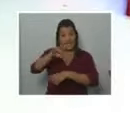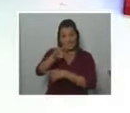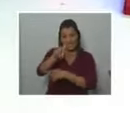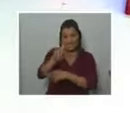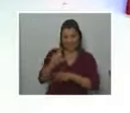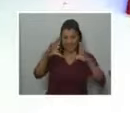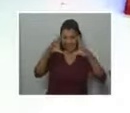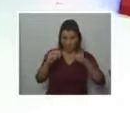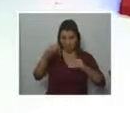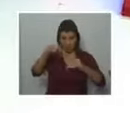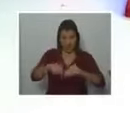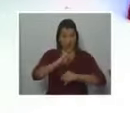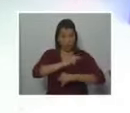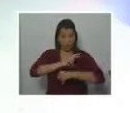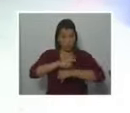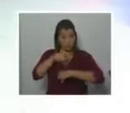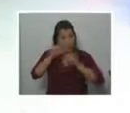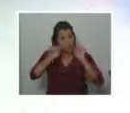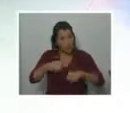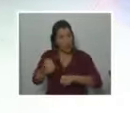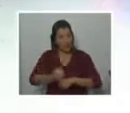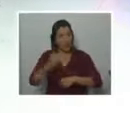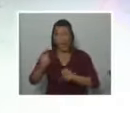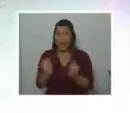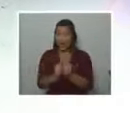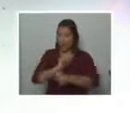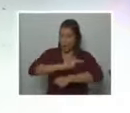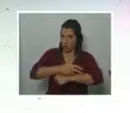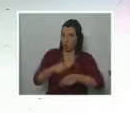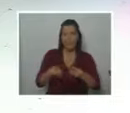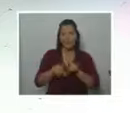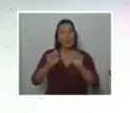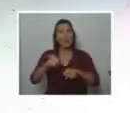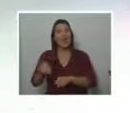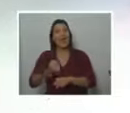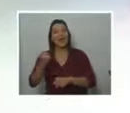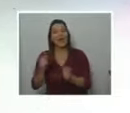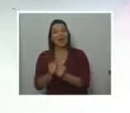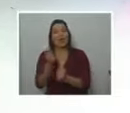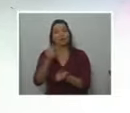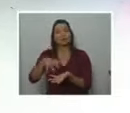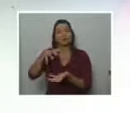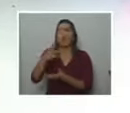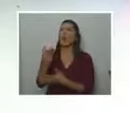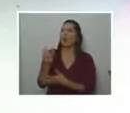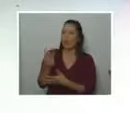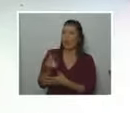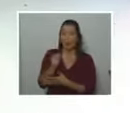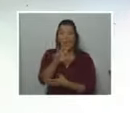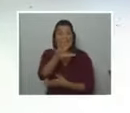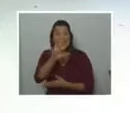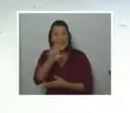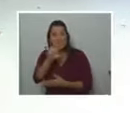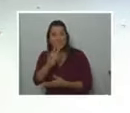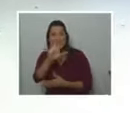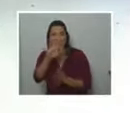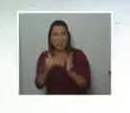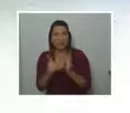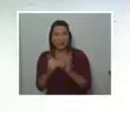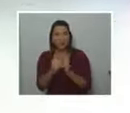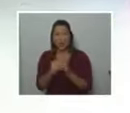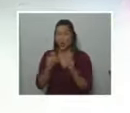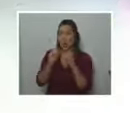Protección Social y no solamente usted puede ganar con el sorteo, puede ganar también con el acumulado, y es que el acumulado ¿Cuánto? Tiene 575 wow. millones de